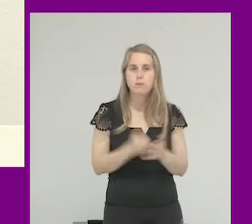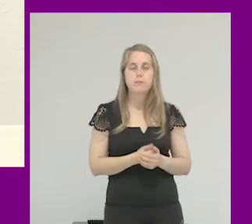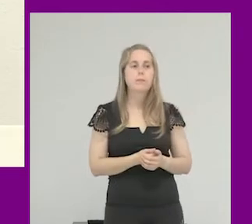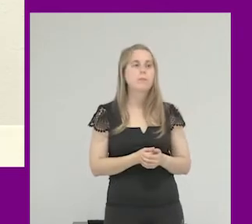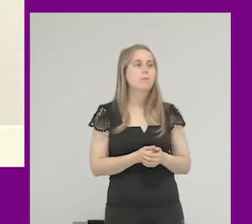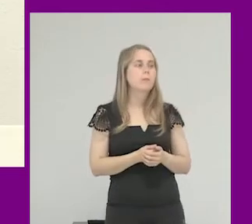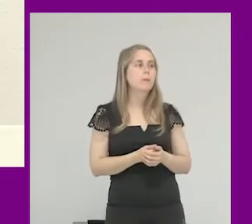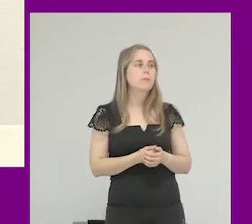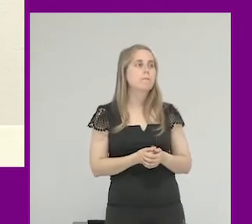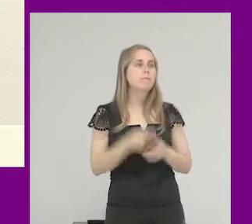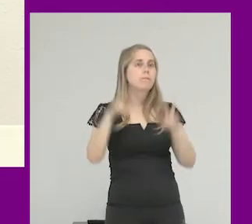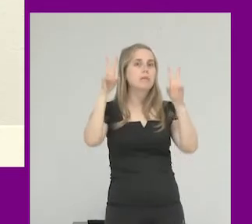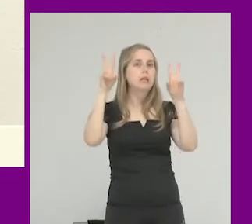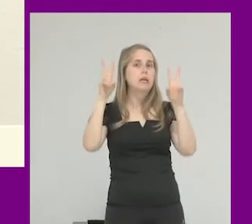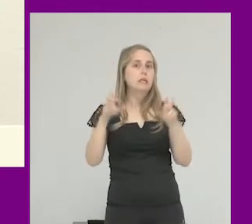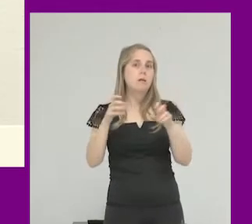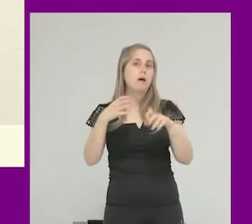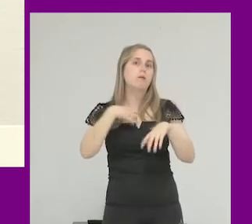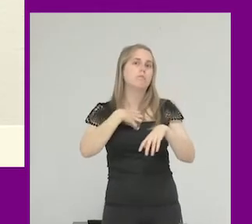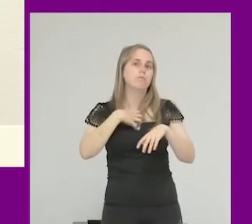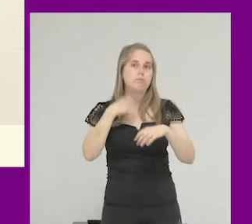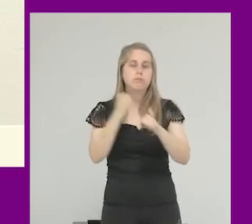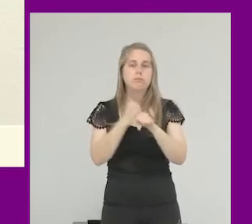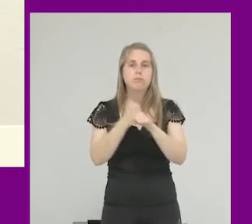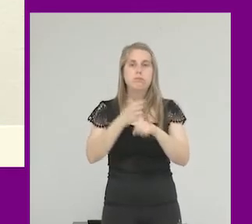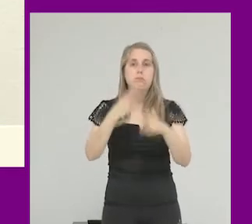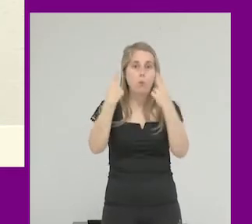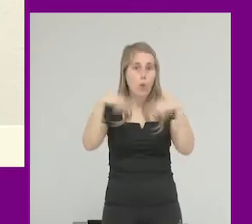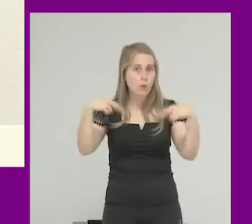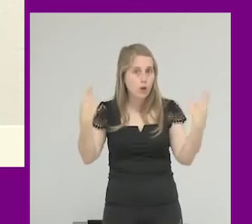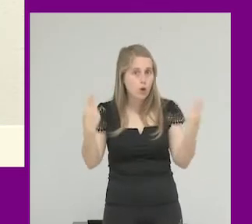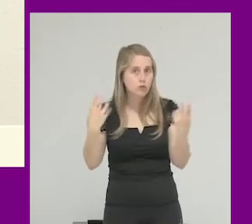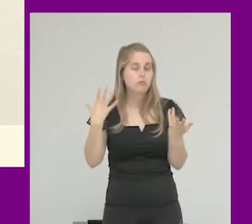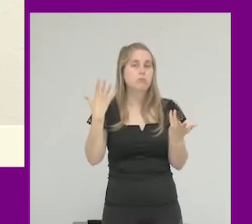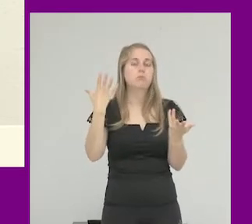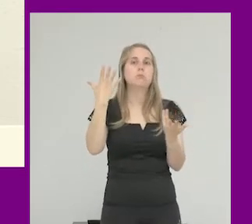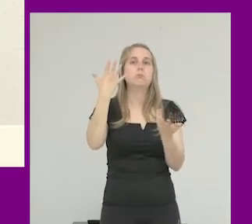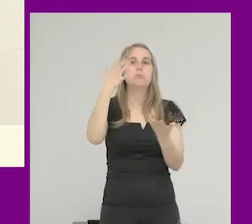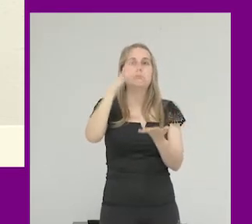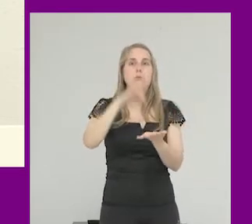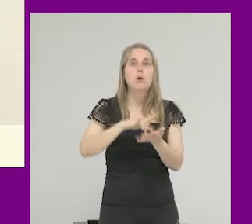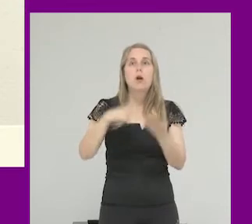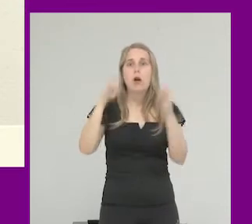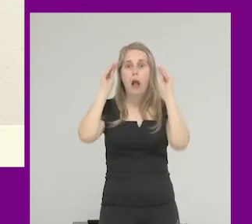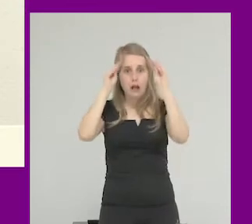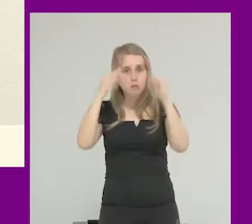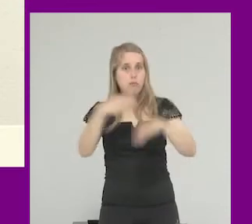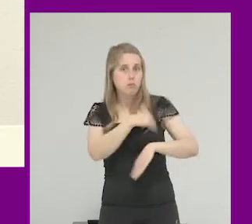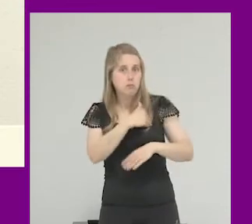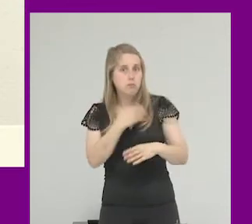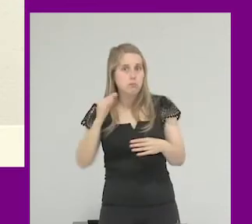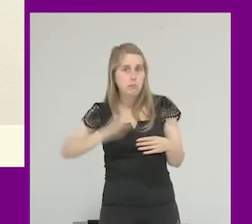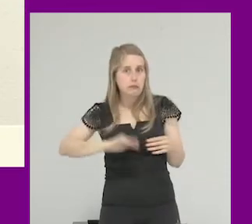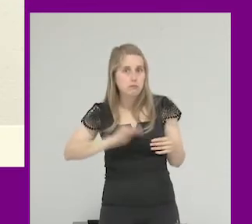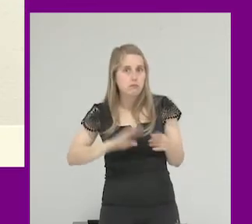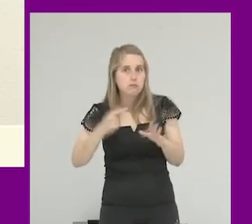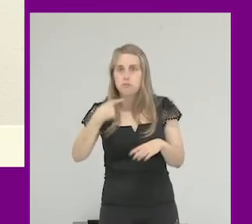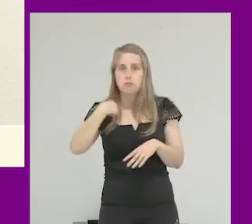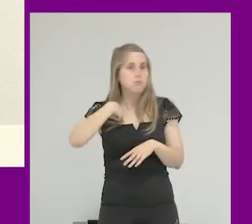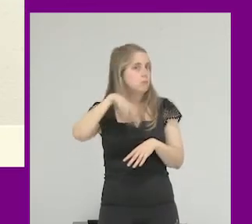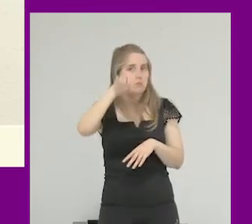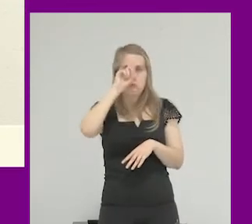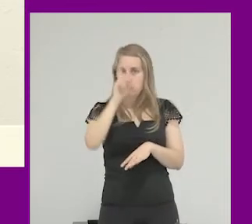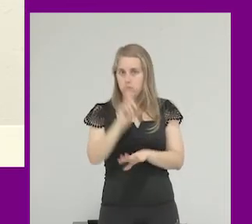tampoco los cargos públicos, que de alguna manera tienen formación académica, tampoco